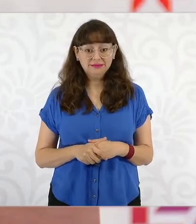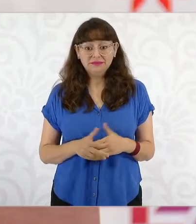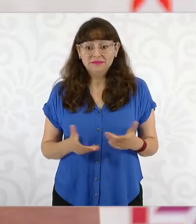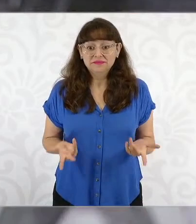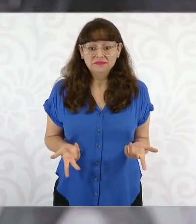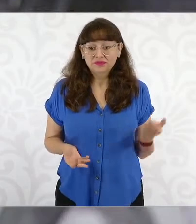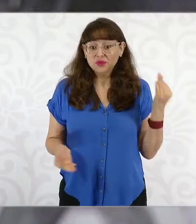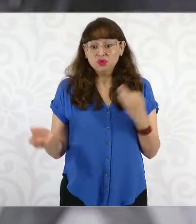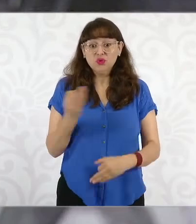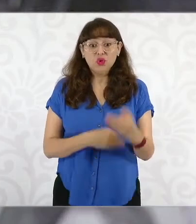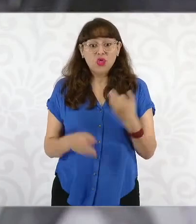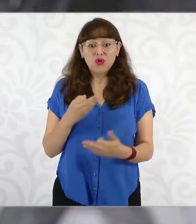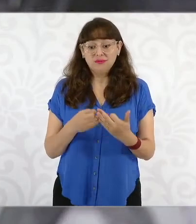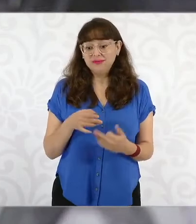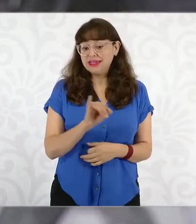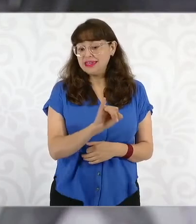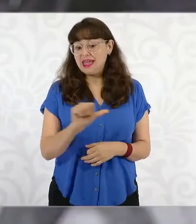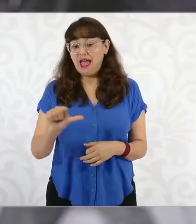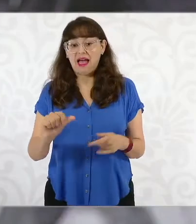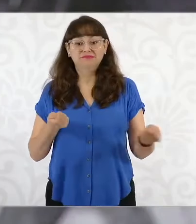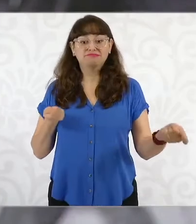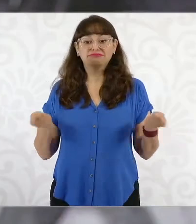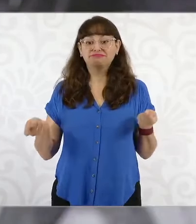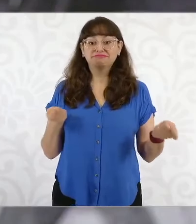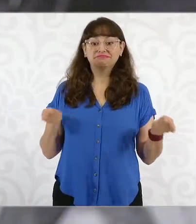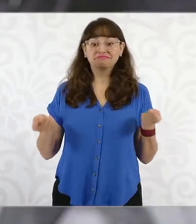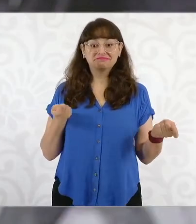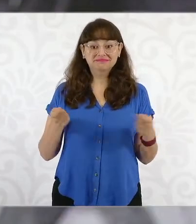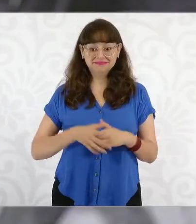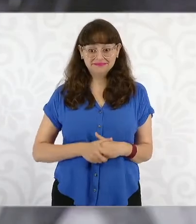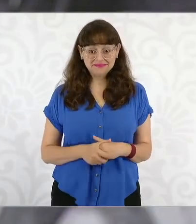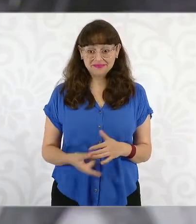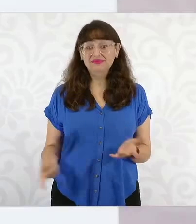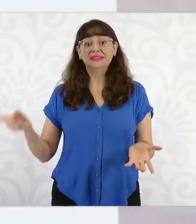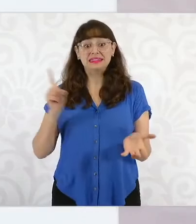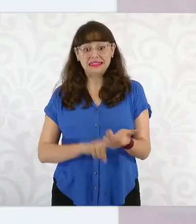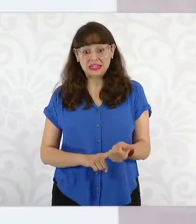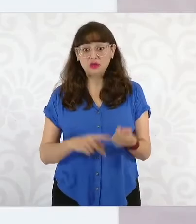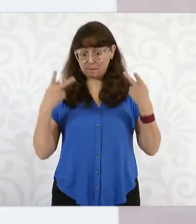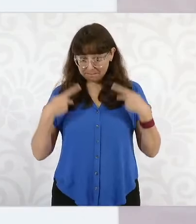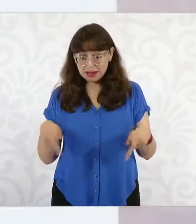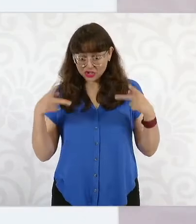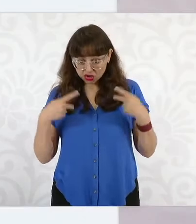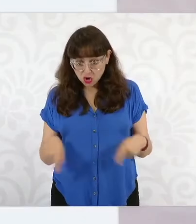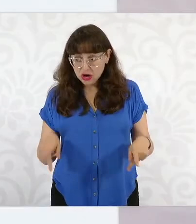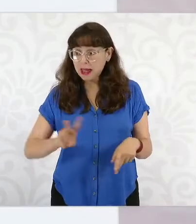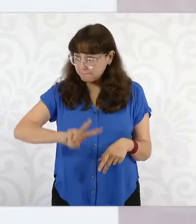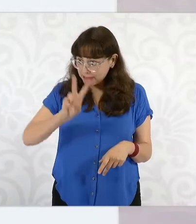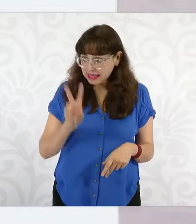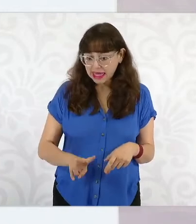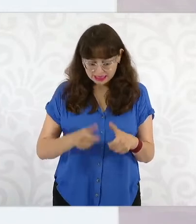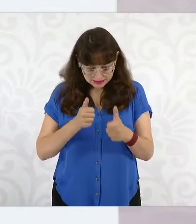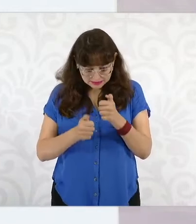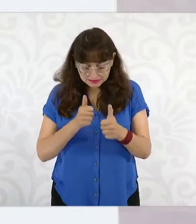Todo con inteligencia artificial. No hay una persona que esté